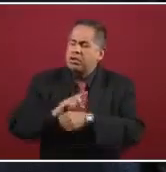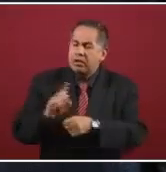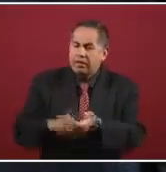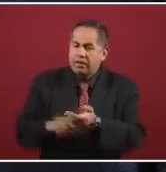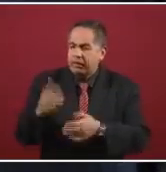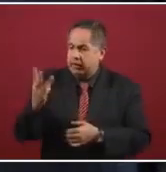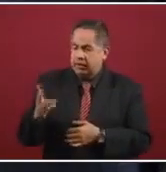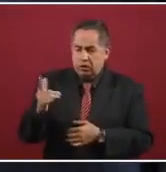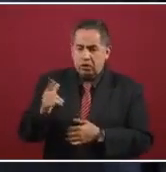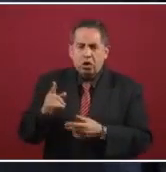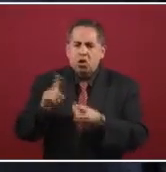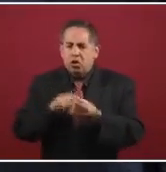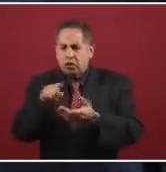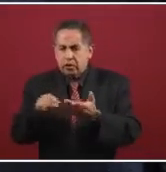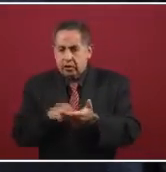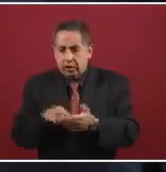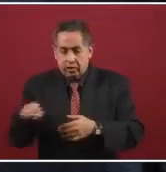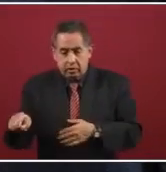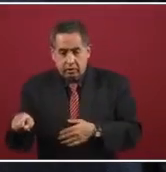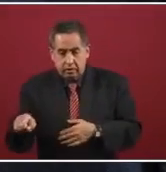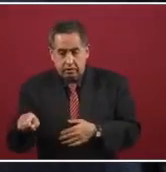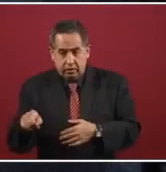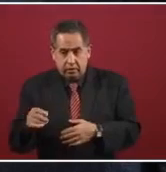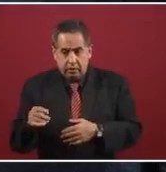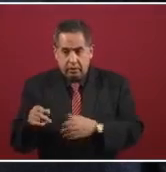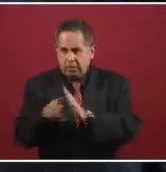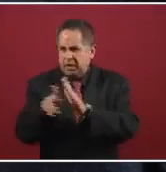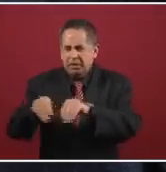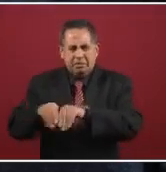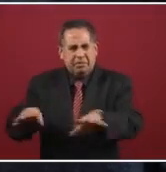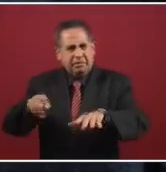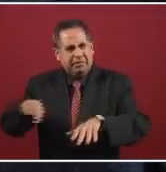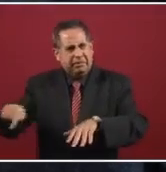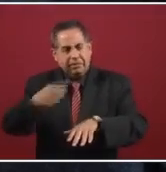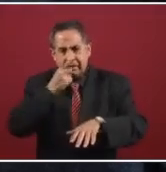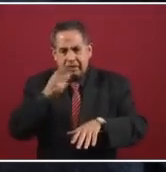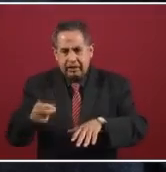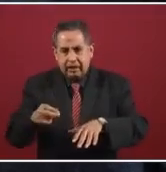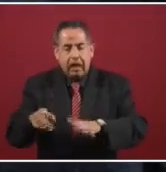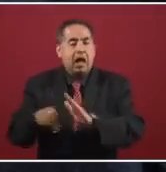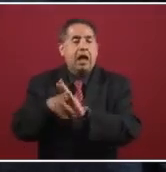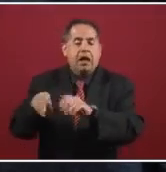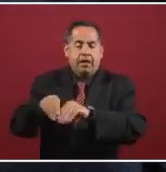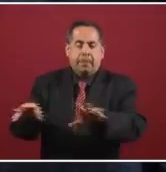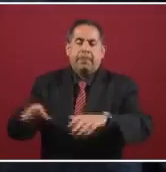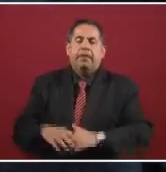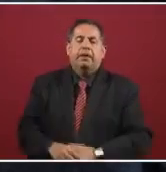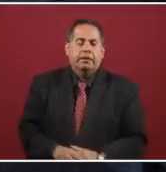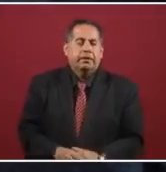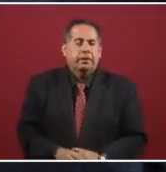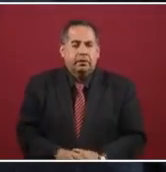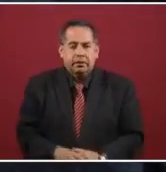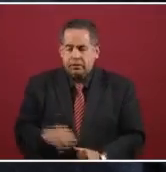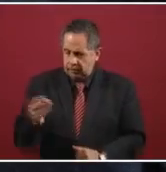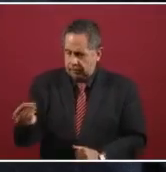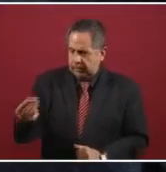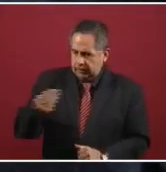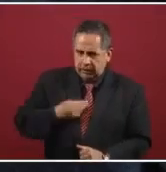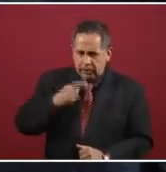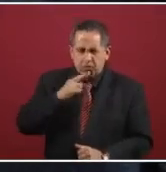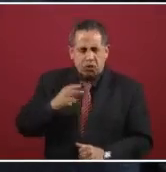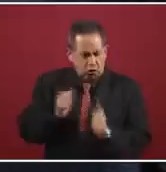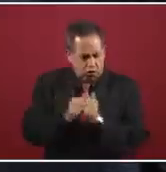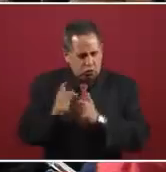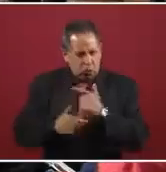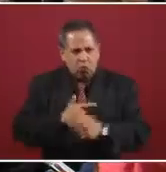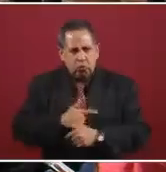3 de julio salió la noticia. ¿En dónde? En varios diarios de circulación nacional. Ah, salió en unos diarios, ok. Uh-huh. Me das el reporte y yo con mucho